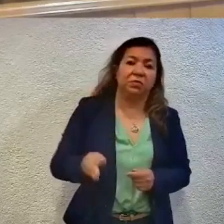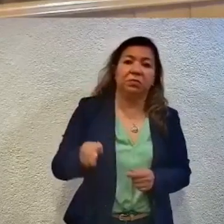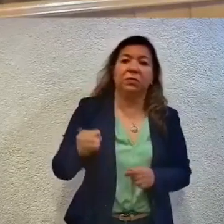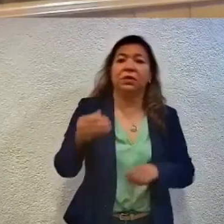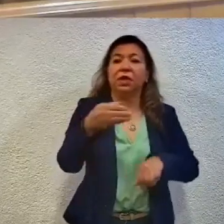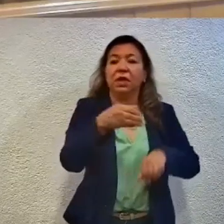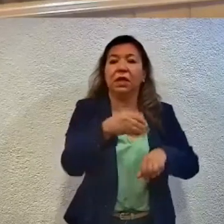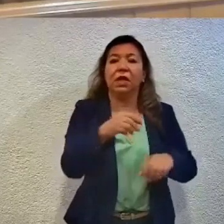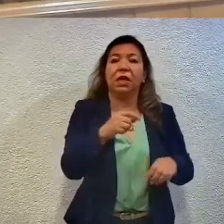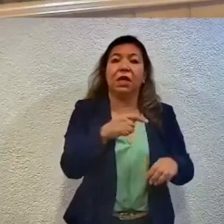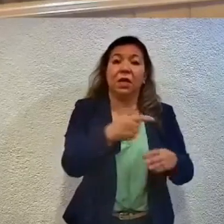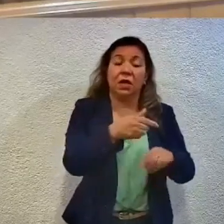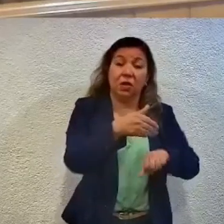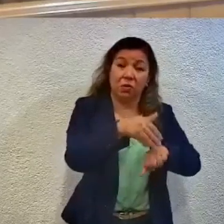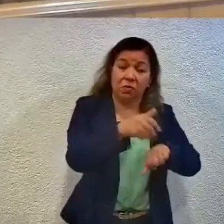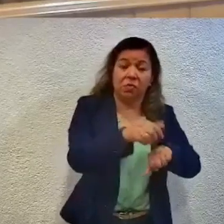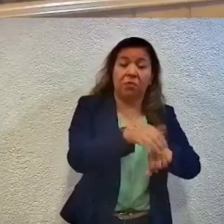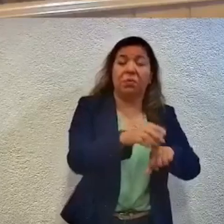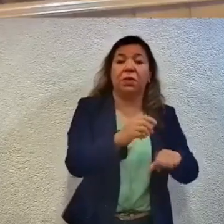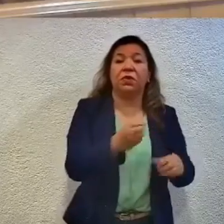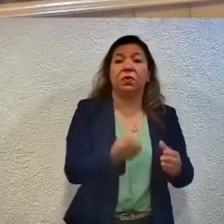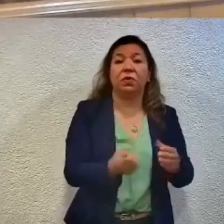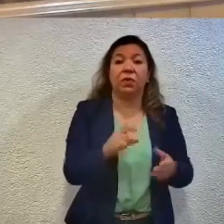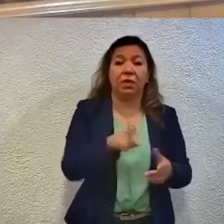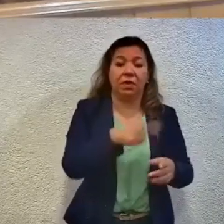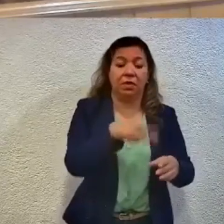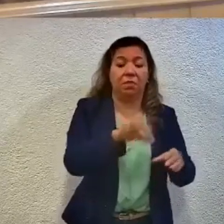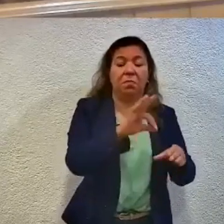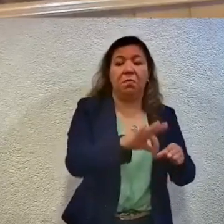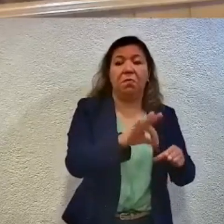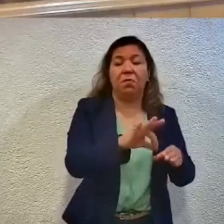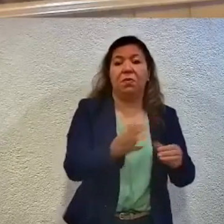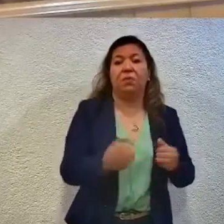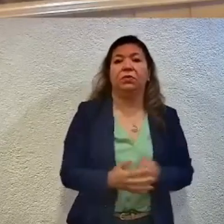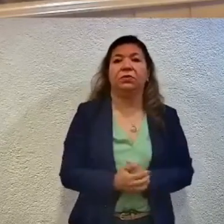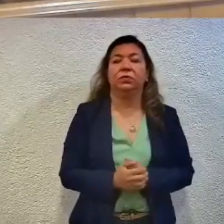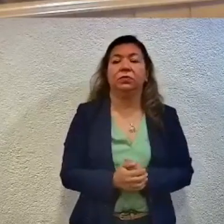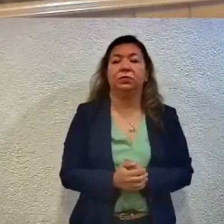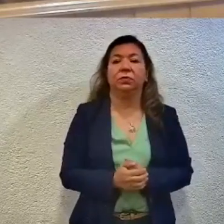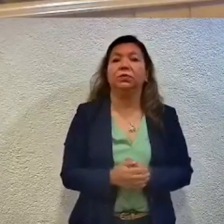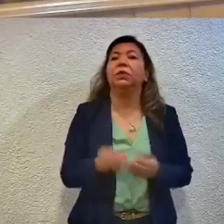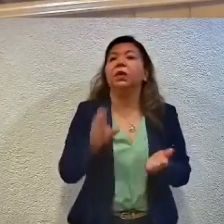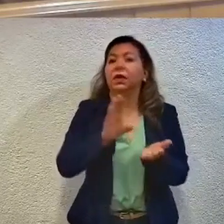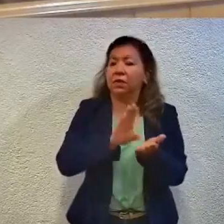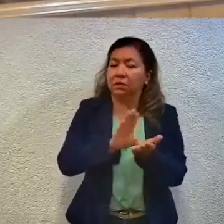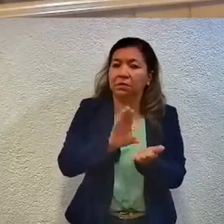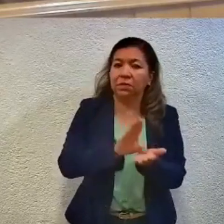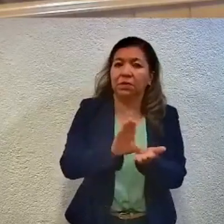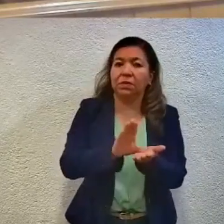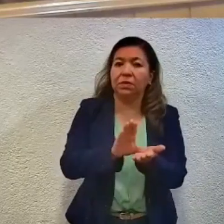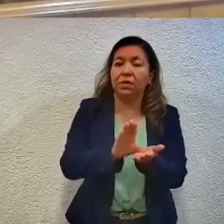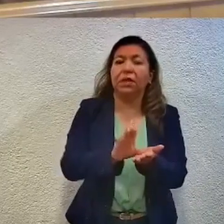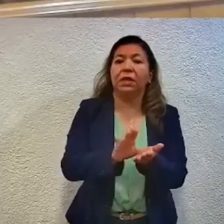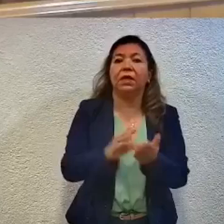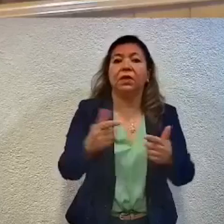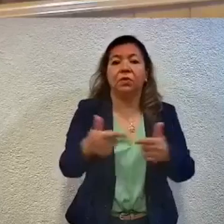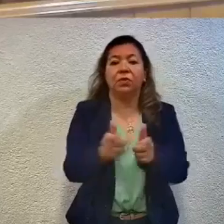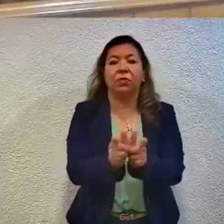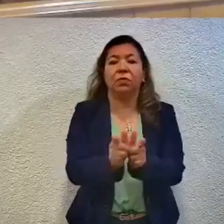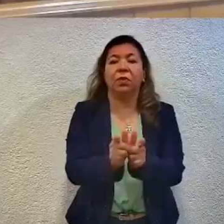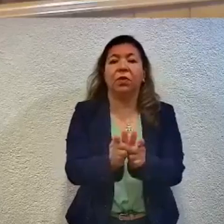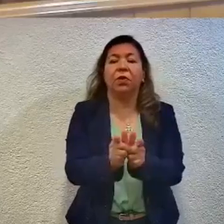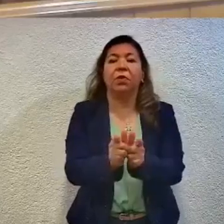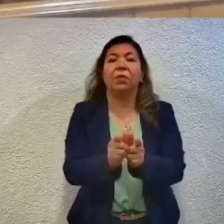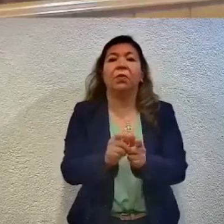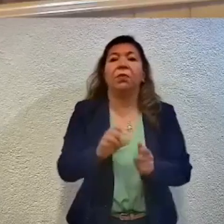Distrital Electoral 20 con sede en Teloloapan, Guerrero. De los autos del expediente que se resuelve, el Partido Encuentro Solidario